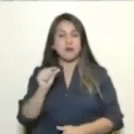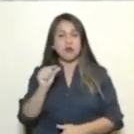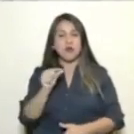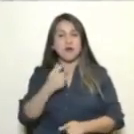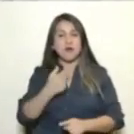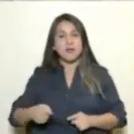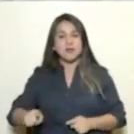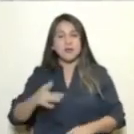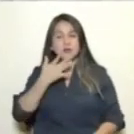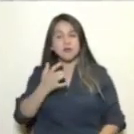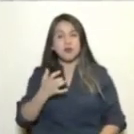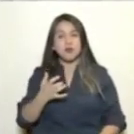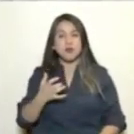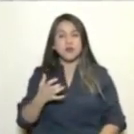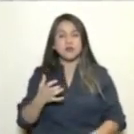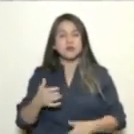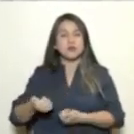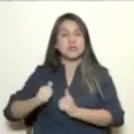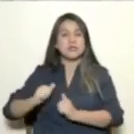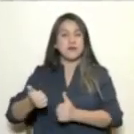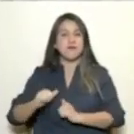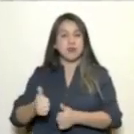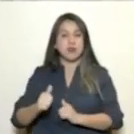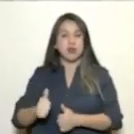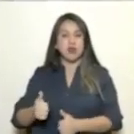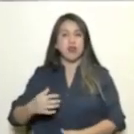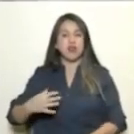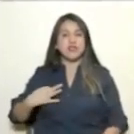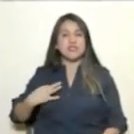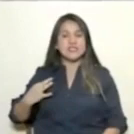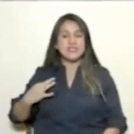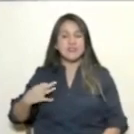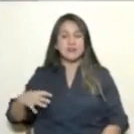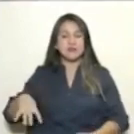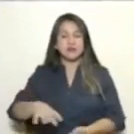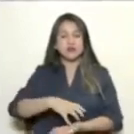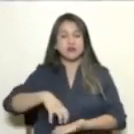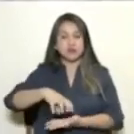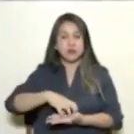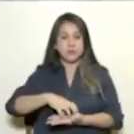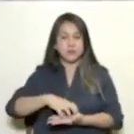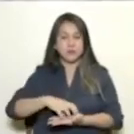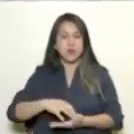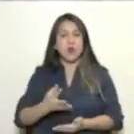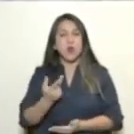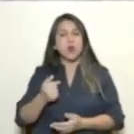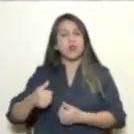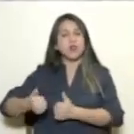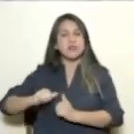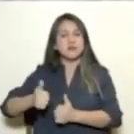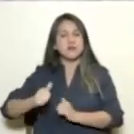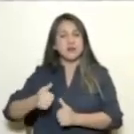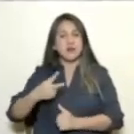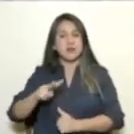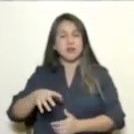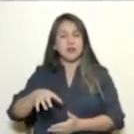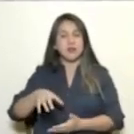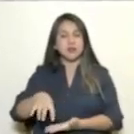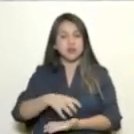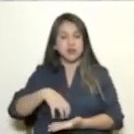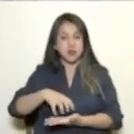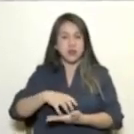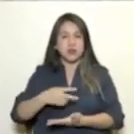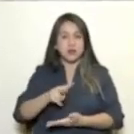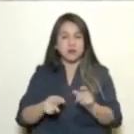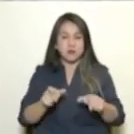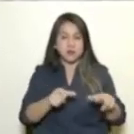porque es un desafío civilizatorio. En la historia de la humanidad, ¿cuántos han sido los desafíos civilizatorios? No me cabe duda